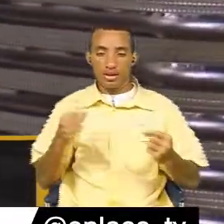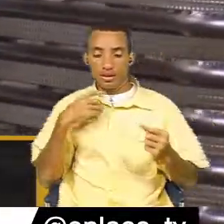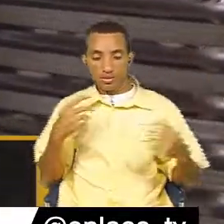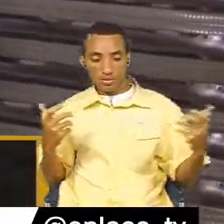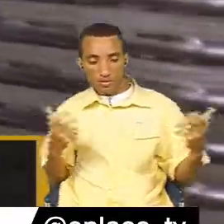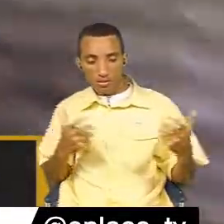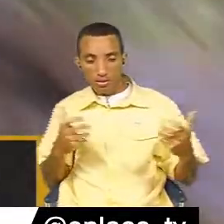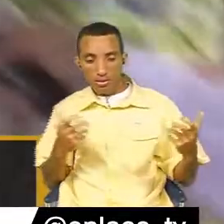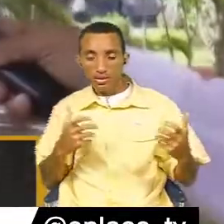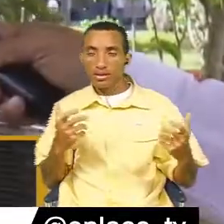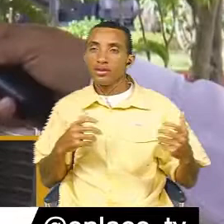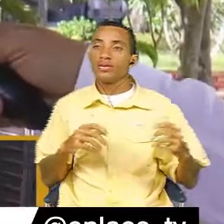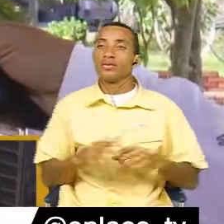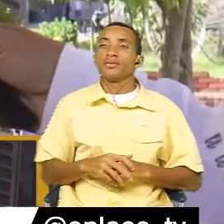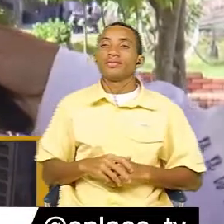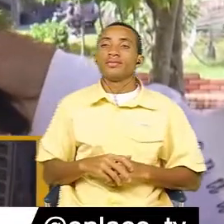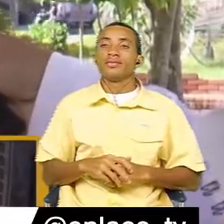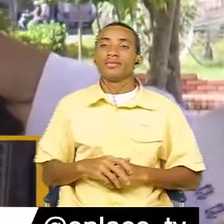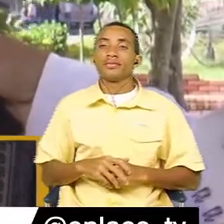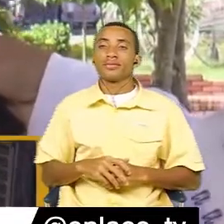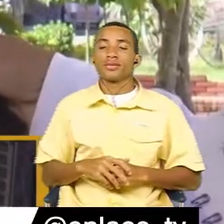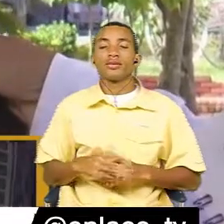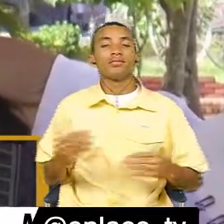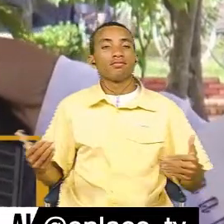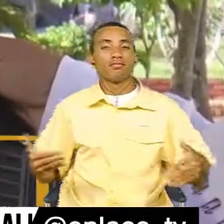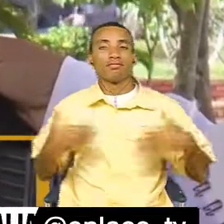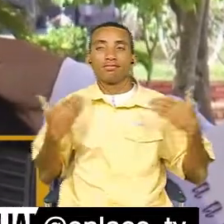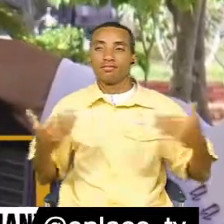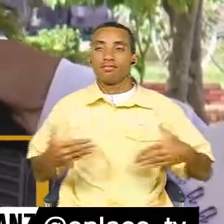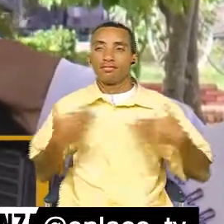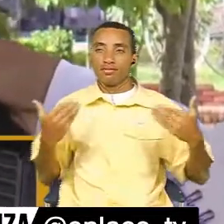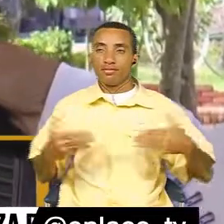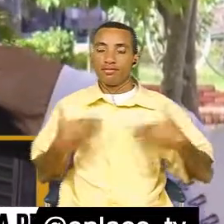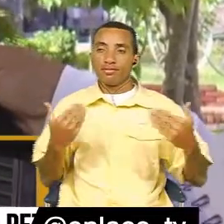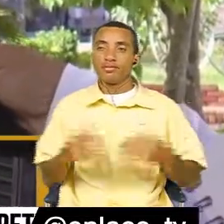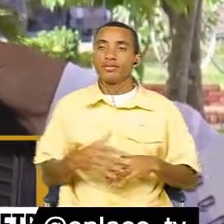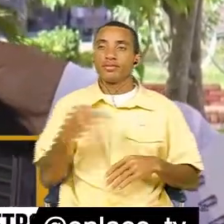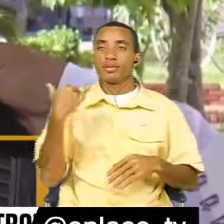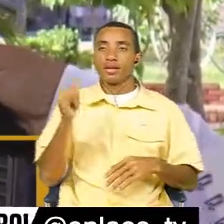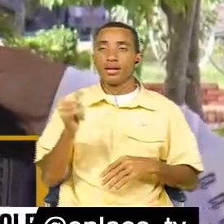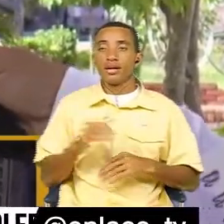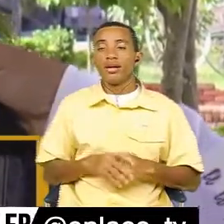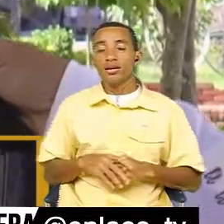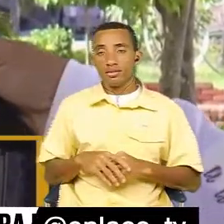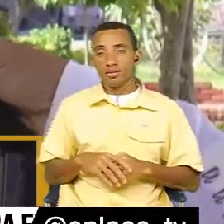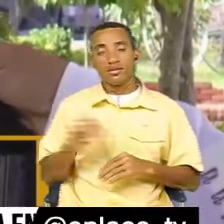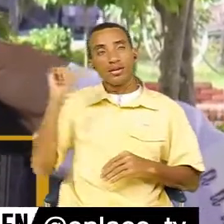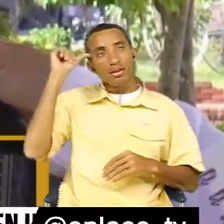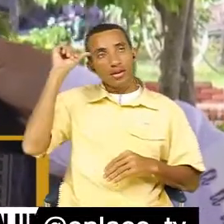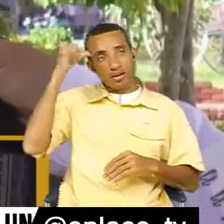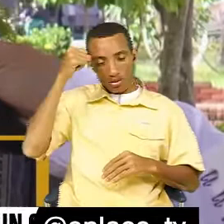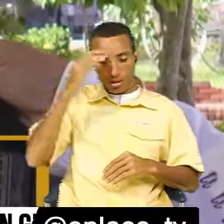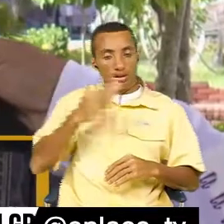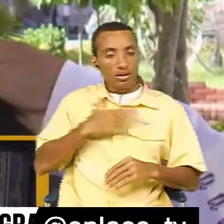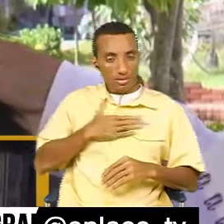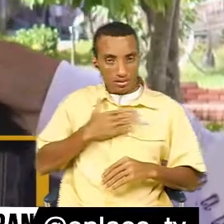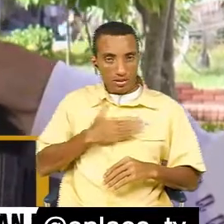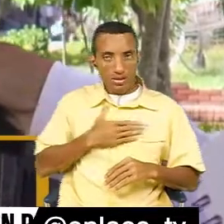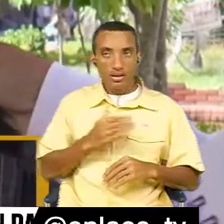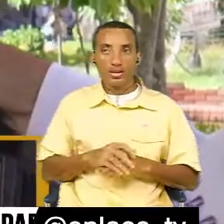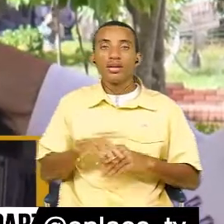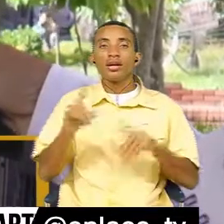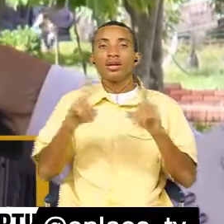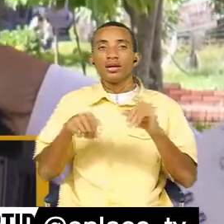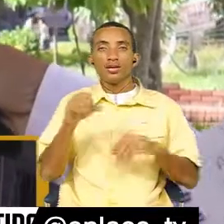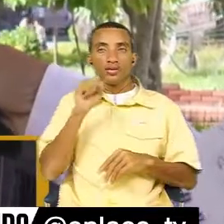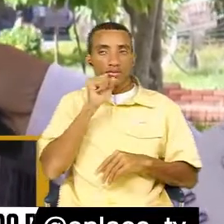y acordeones. Oh, la verdad, pues muy contento, porque ya era hora pues de que se acordaran de algún personaje de Barranca